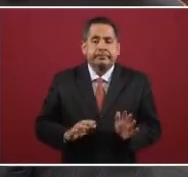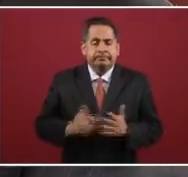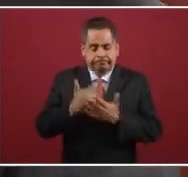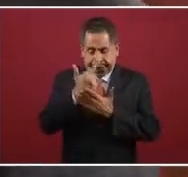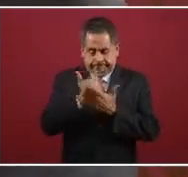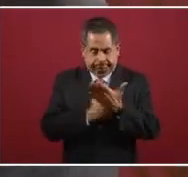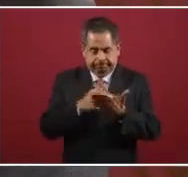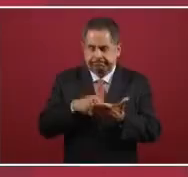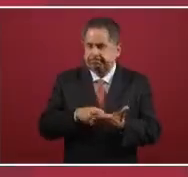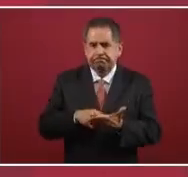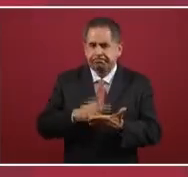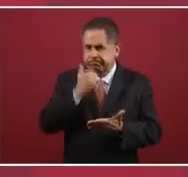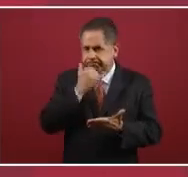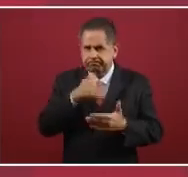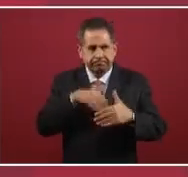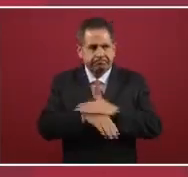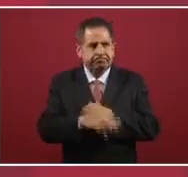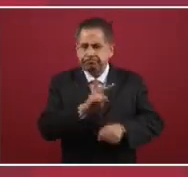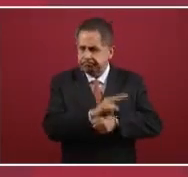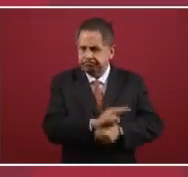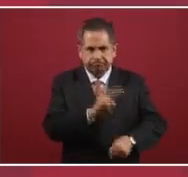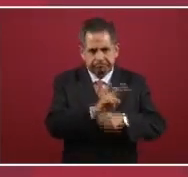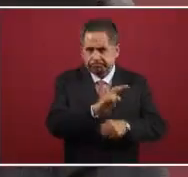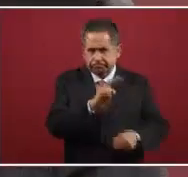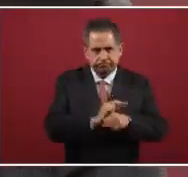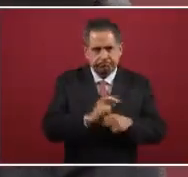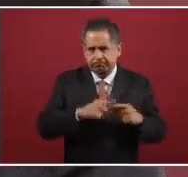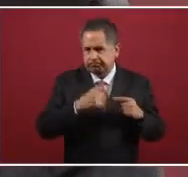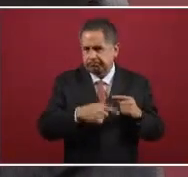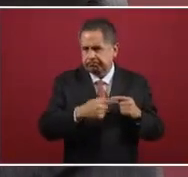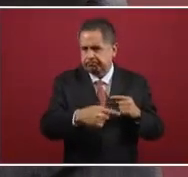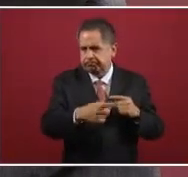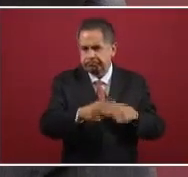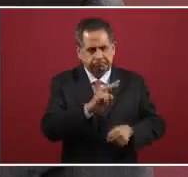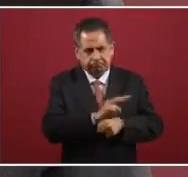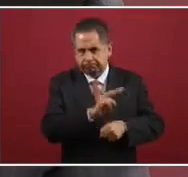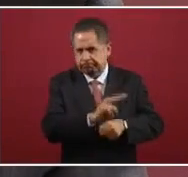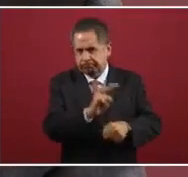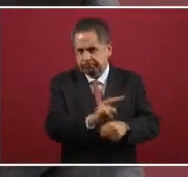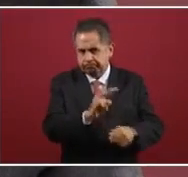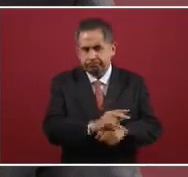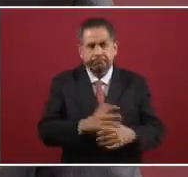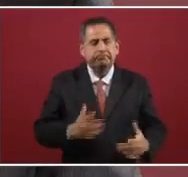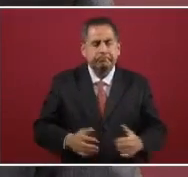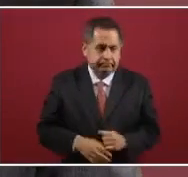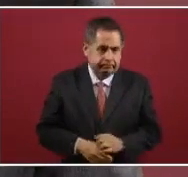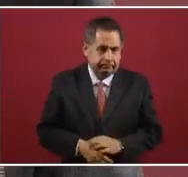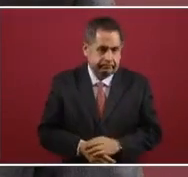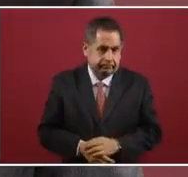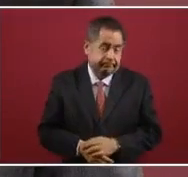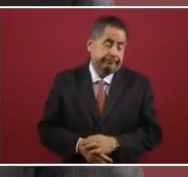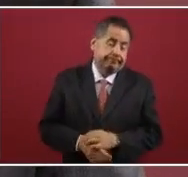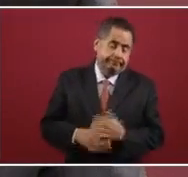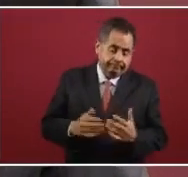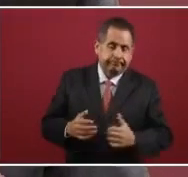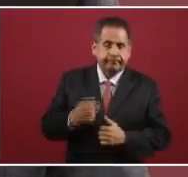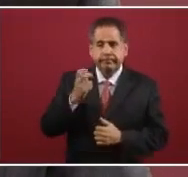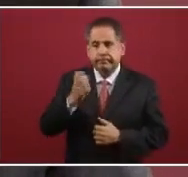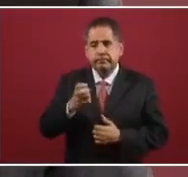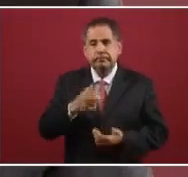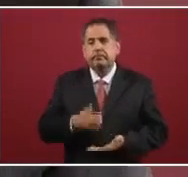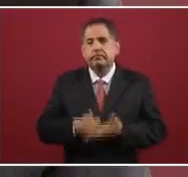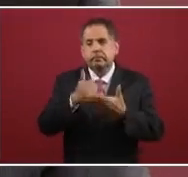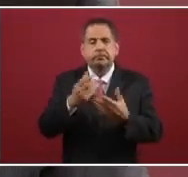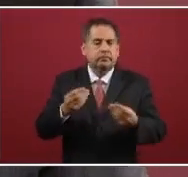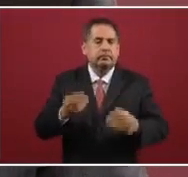enlistado para ser supervisado permanentemente. Entonces, esto va a ayudar